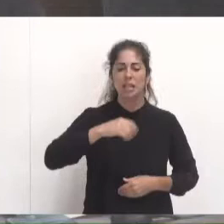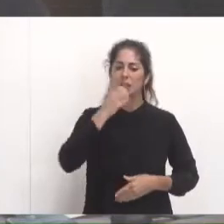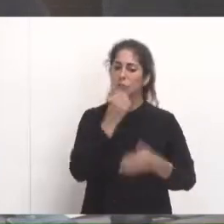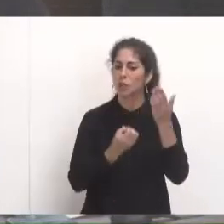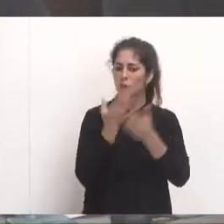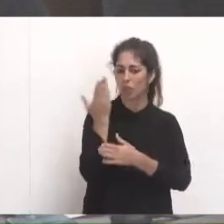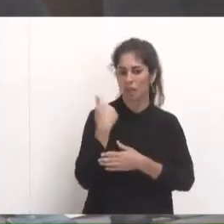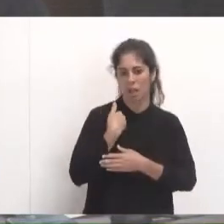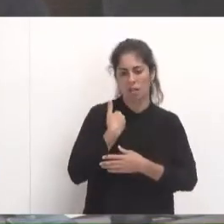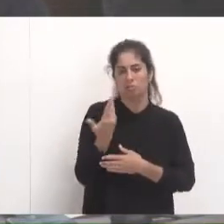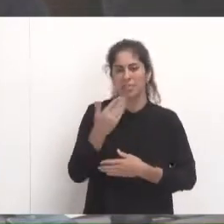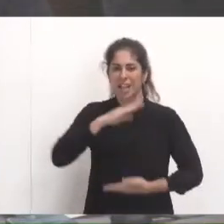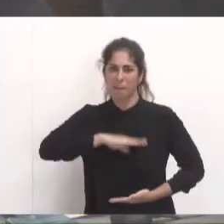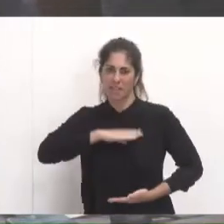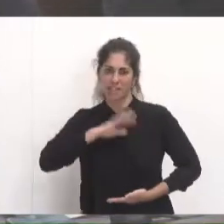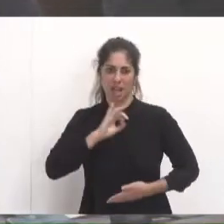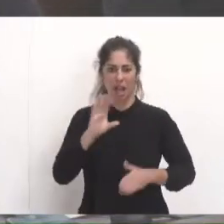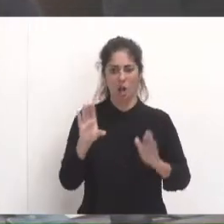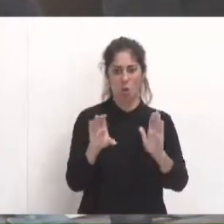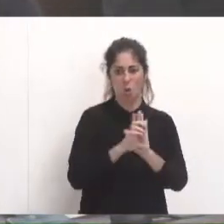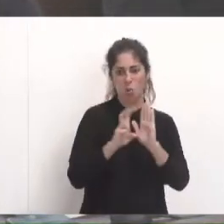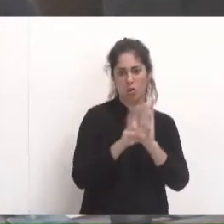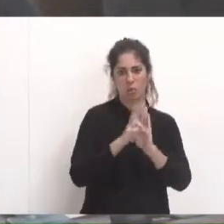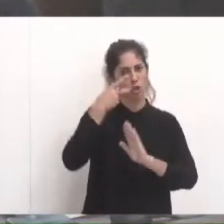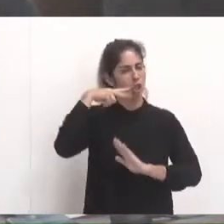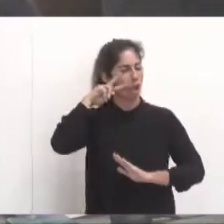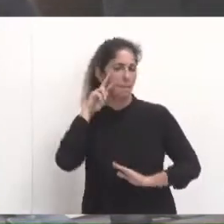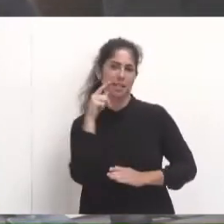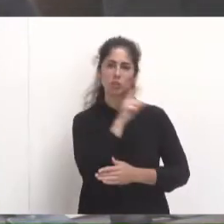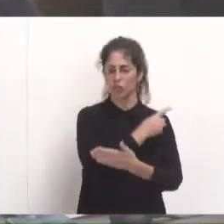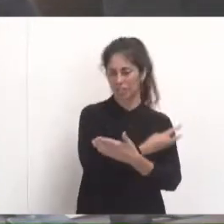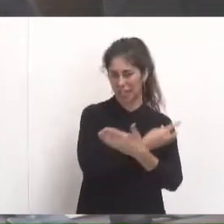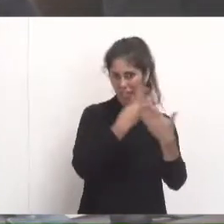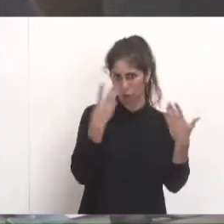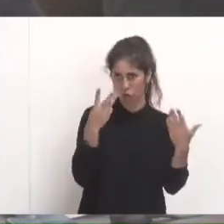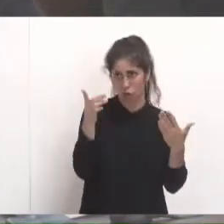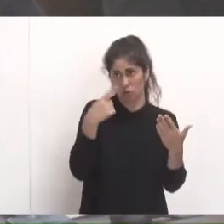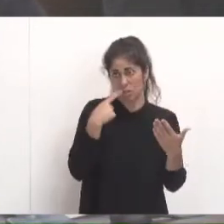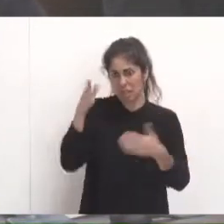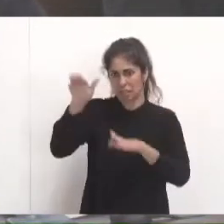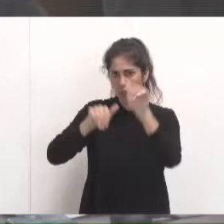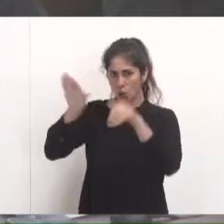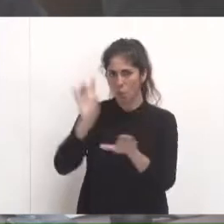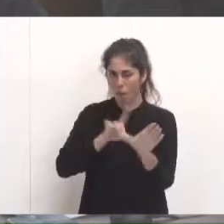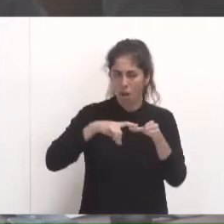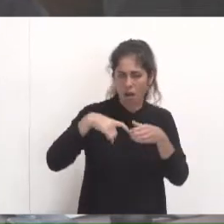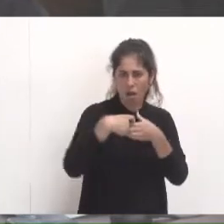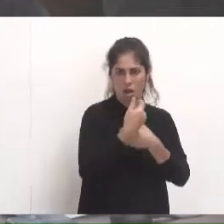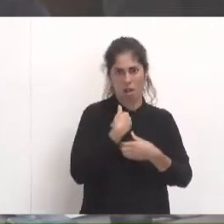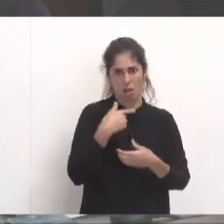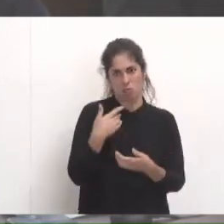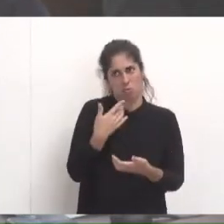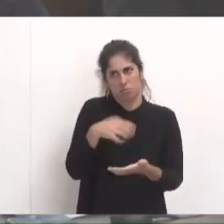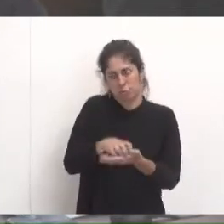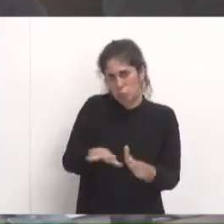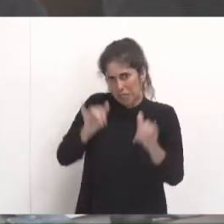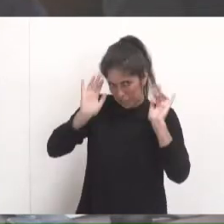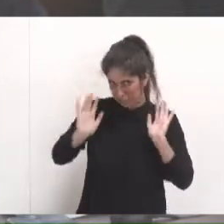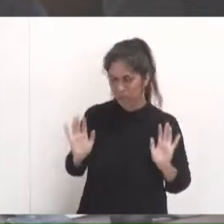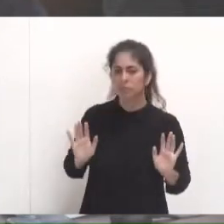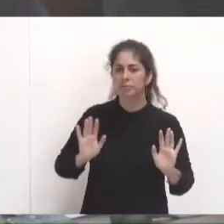la capacidad ni del currículum de ninguno de los 18 expertos que allí se convocaron. No sé si han tenido la oportunidad de